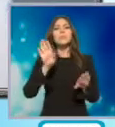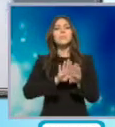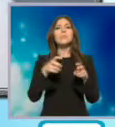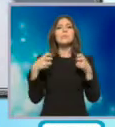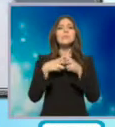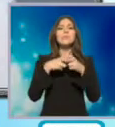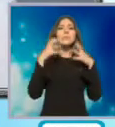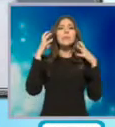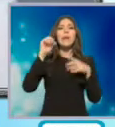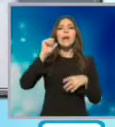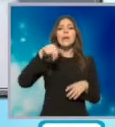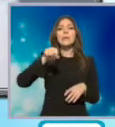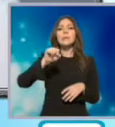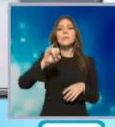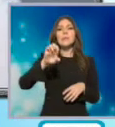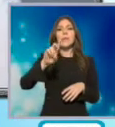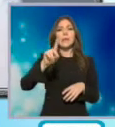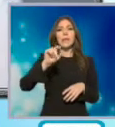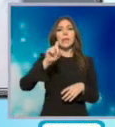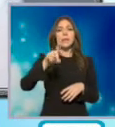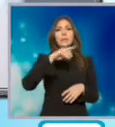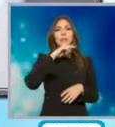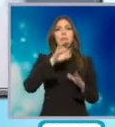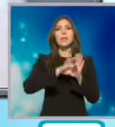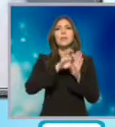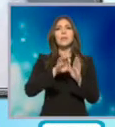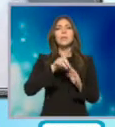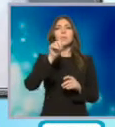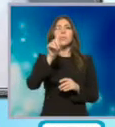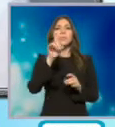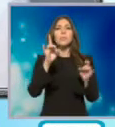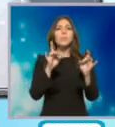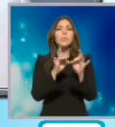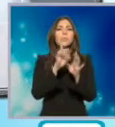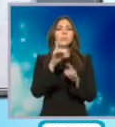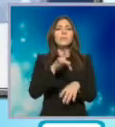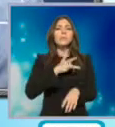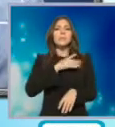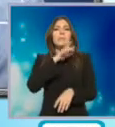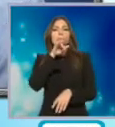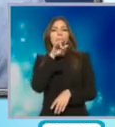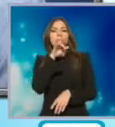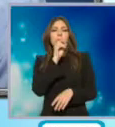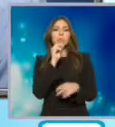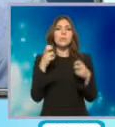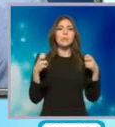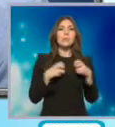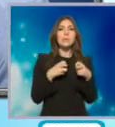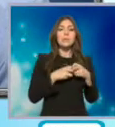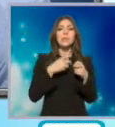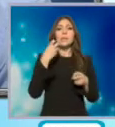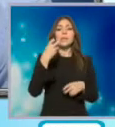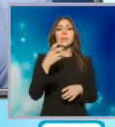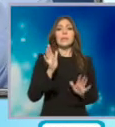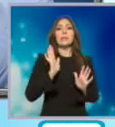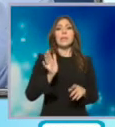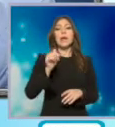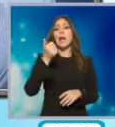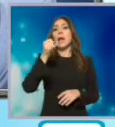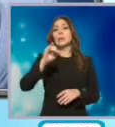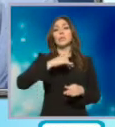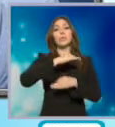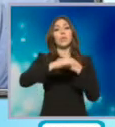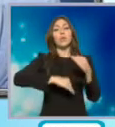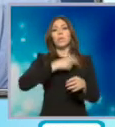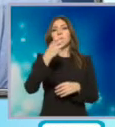Ojo, una sola crisis de angustia, un solo ataque de pánico, por ejemplo, no quiere decir que ya es todo un